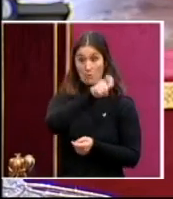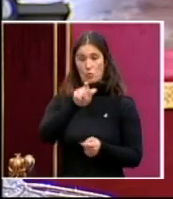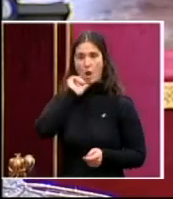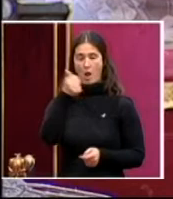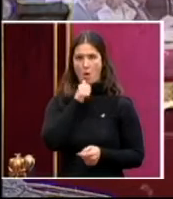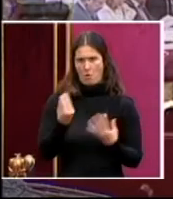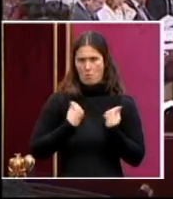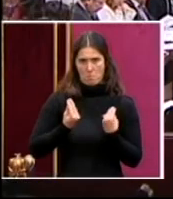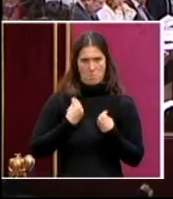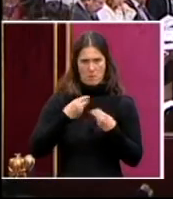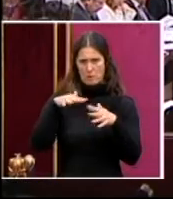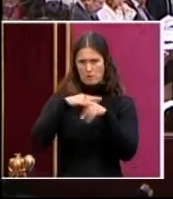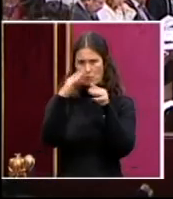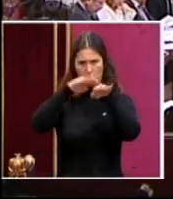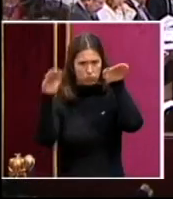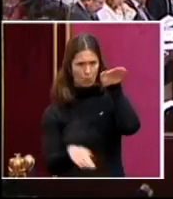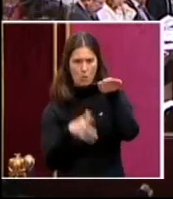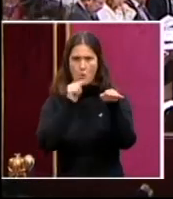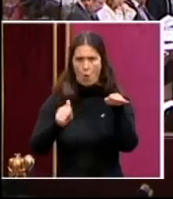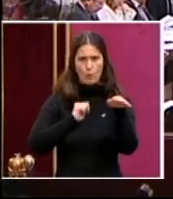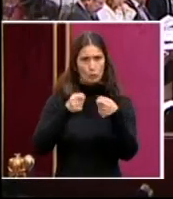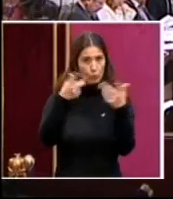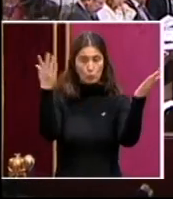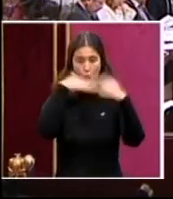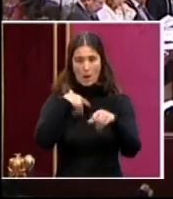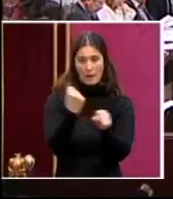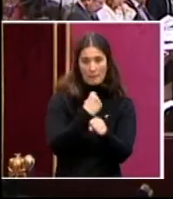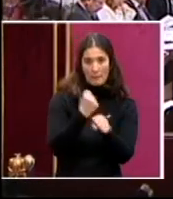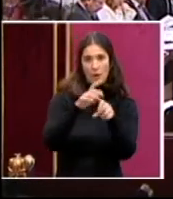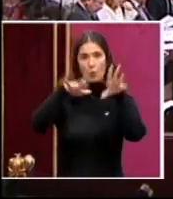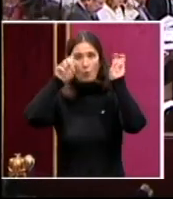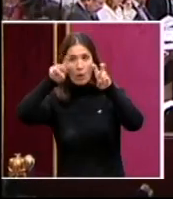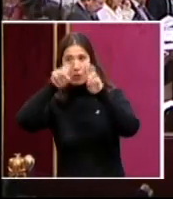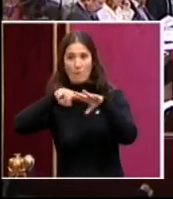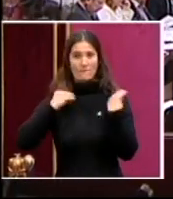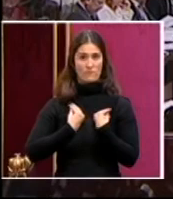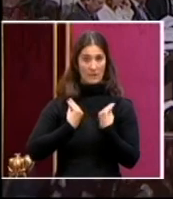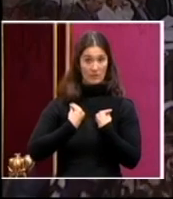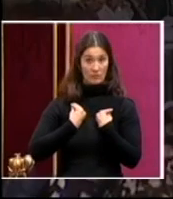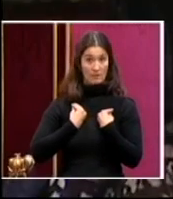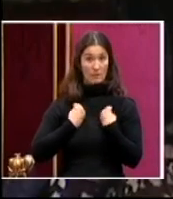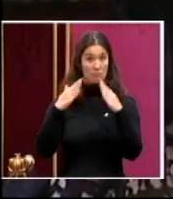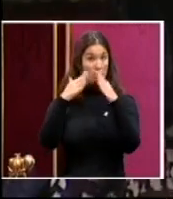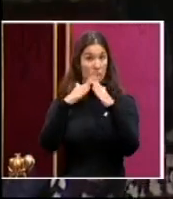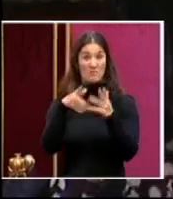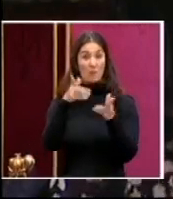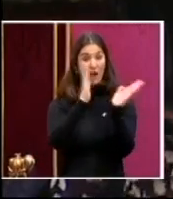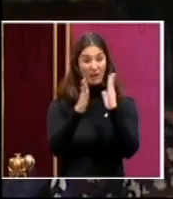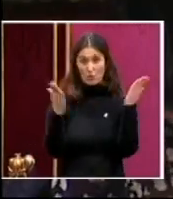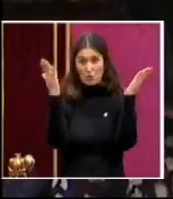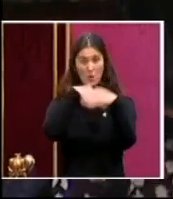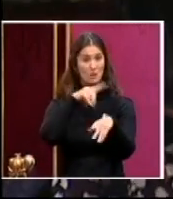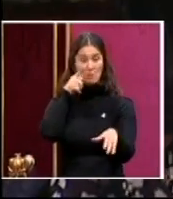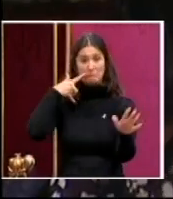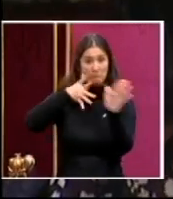vive situaciones de desigualdad y falta de oportunidades en empleo, educación y vivienda, que no solo no se corrigen, sino que se